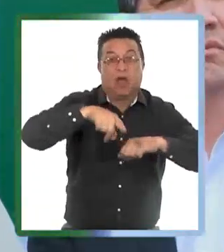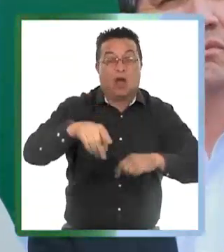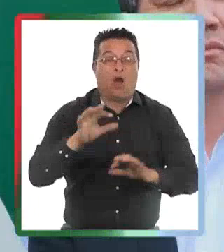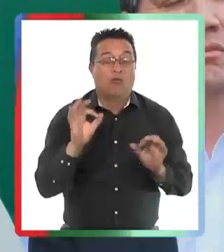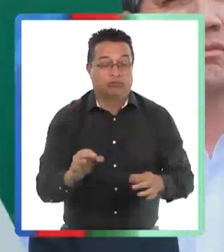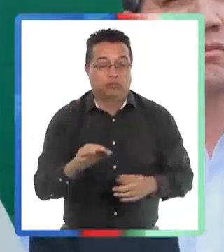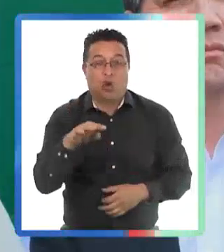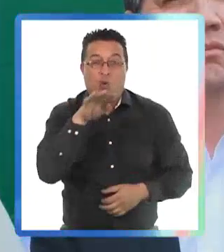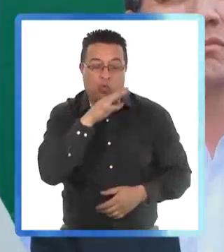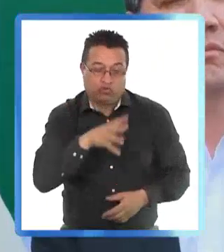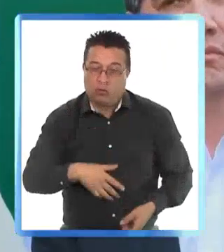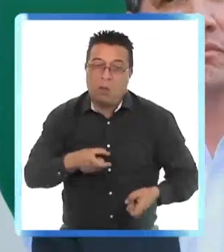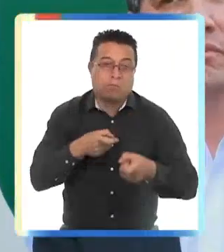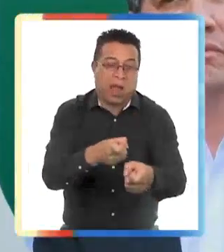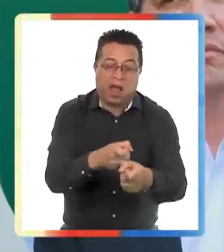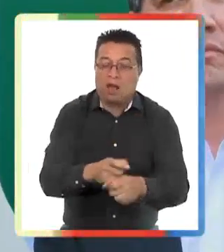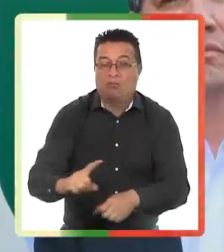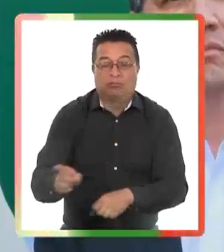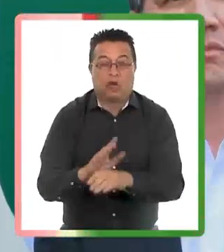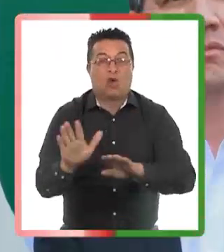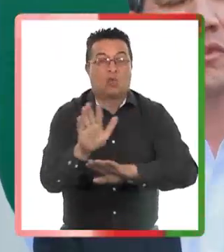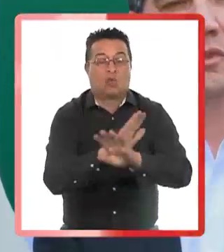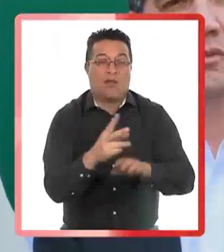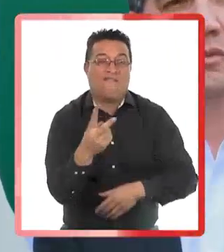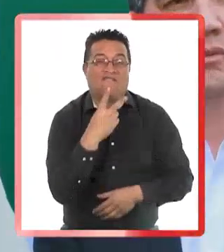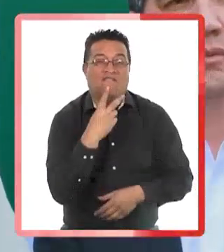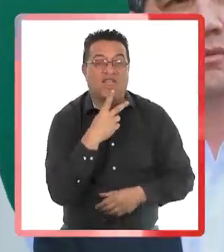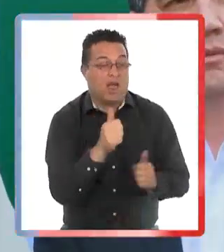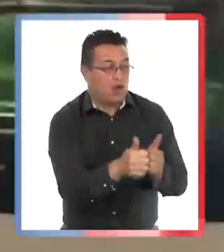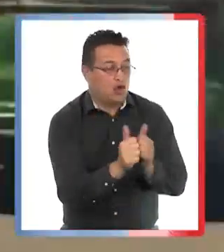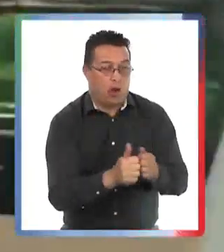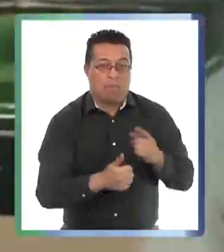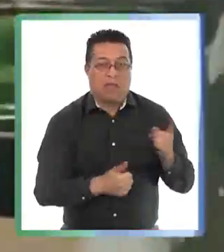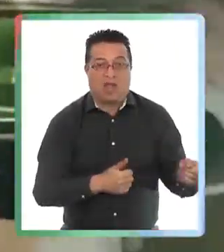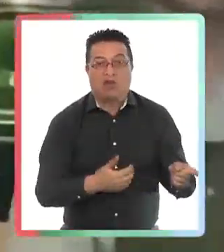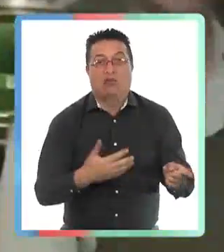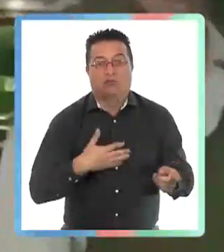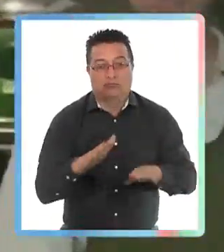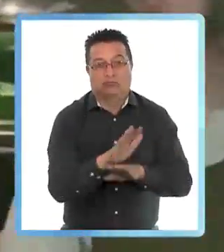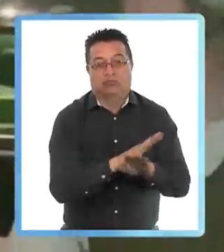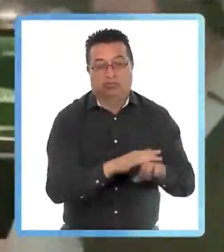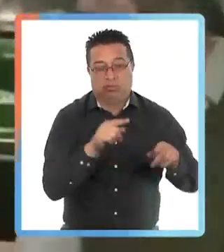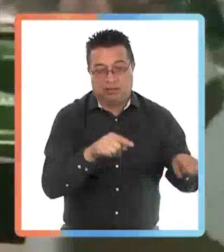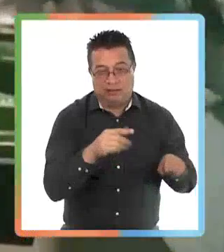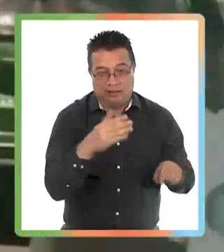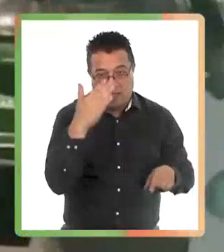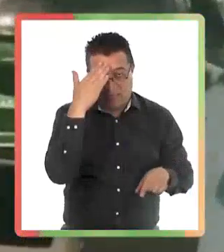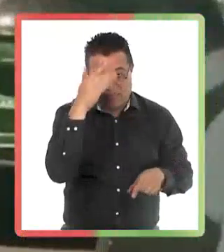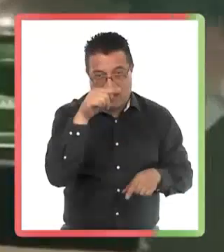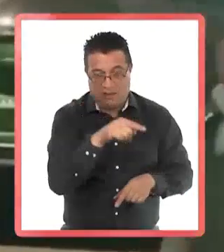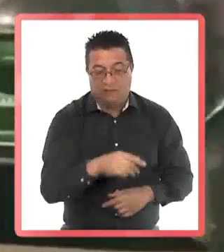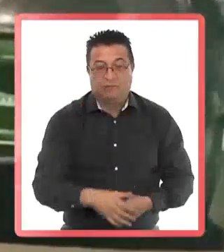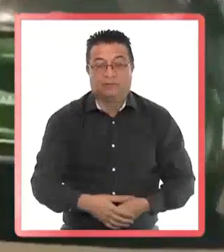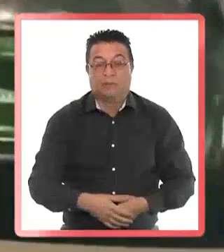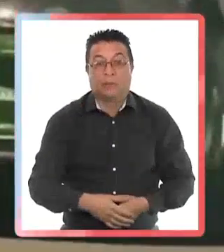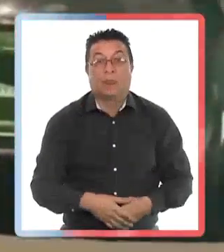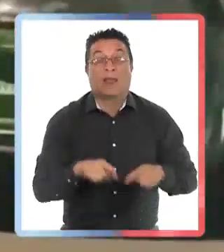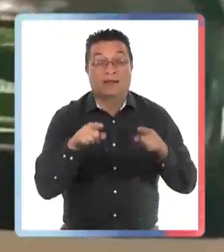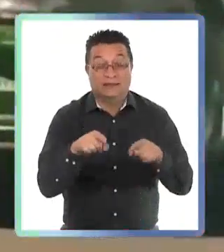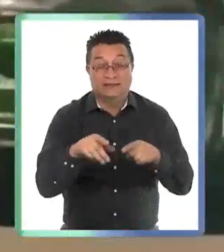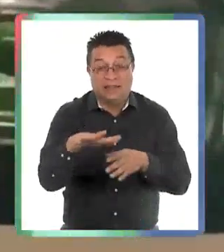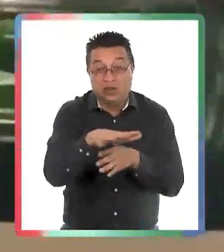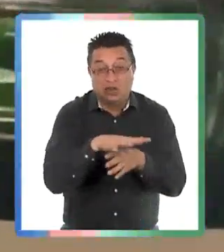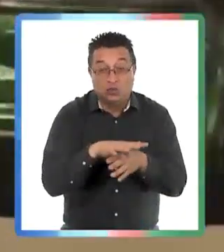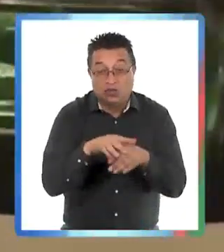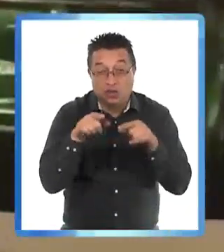Por lo tanto, entendemos que hubo un uso legítimo del arma para proteger la vida e integridad de su compañero que lo acompañaba en ese